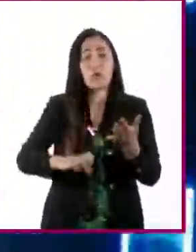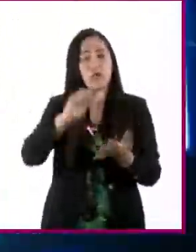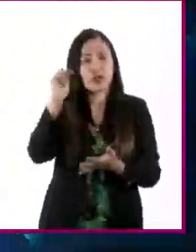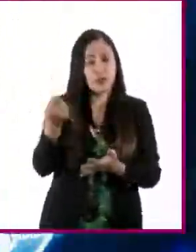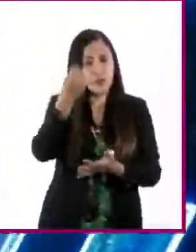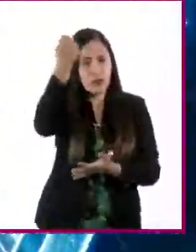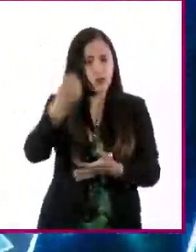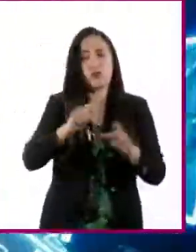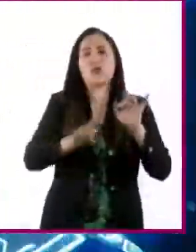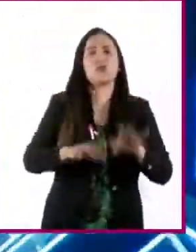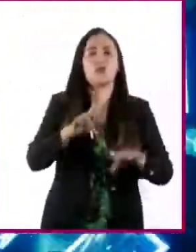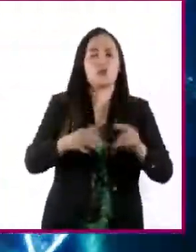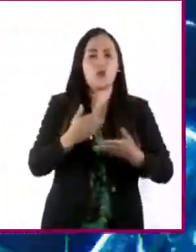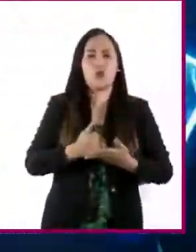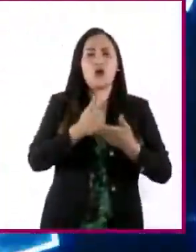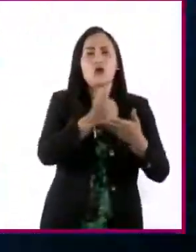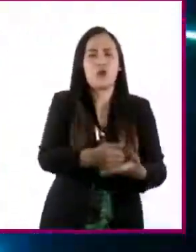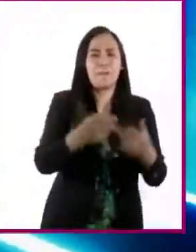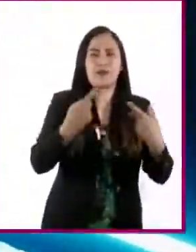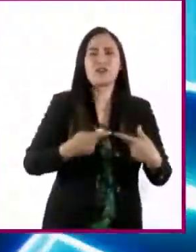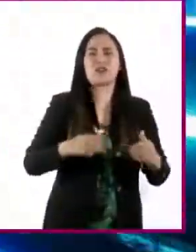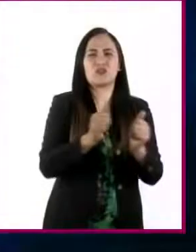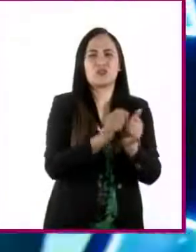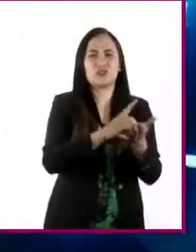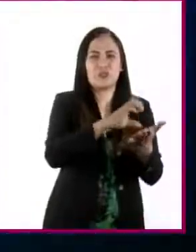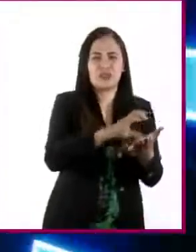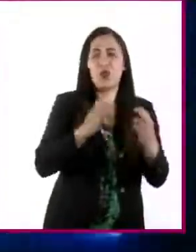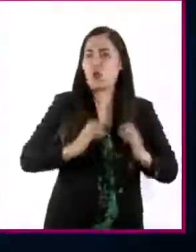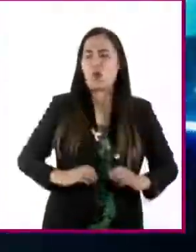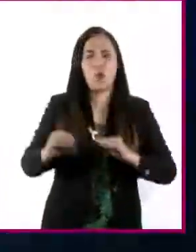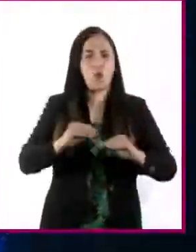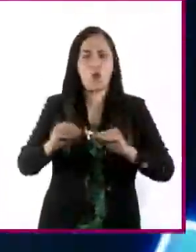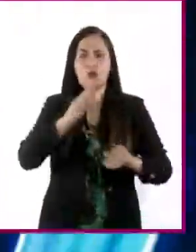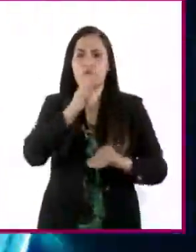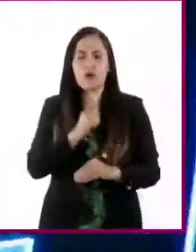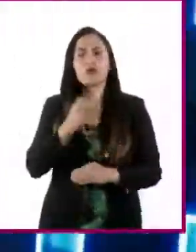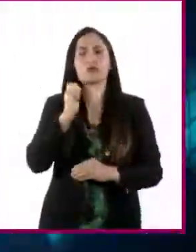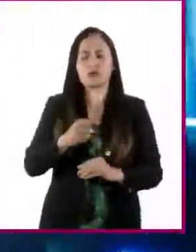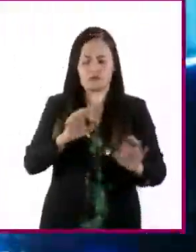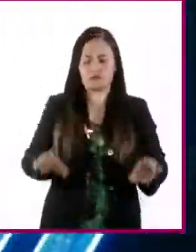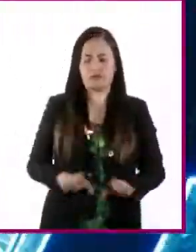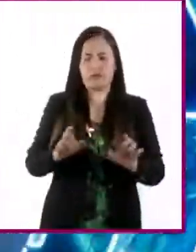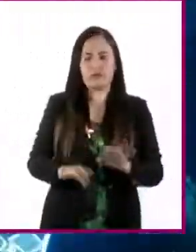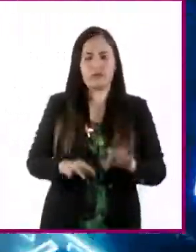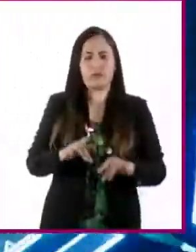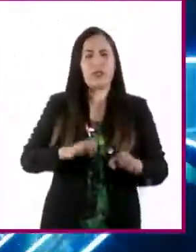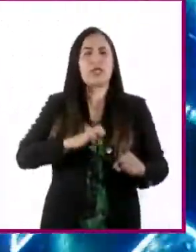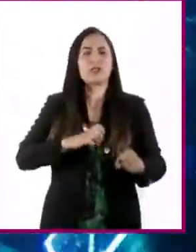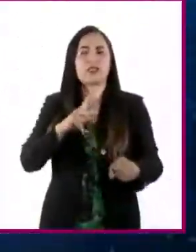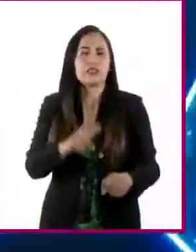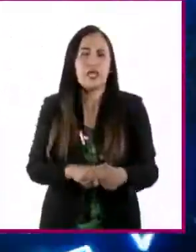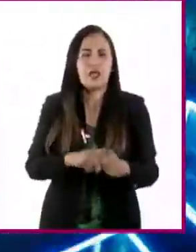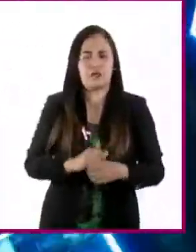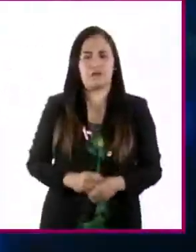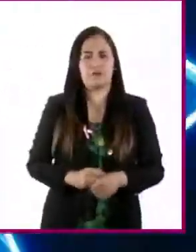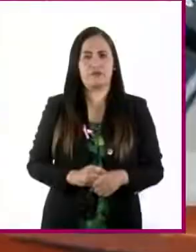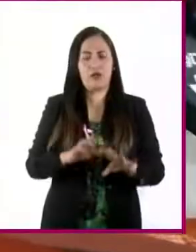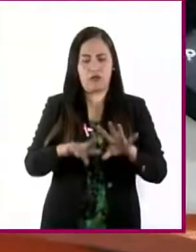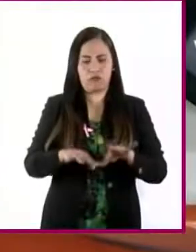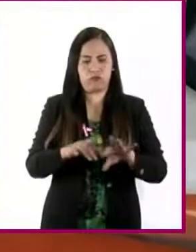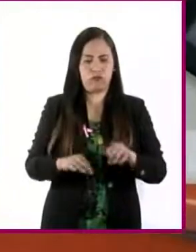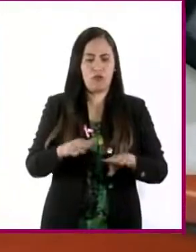y docentes que viven con alguna discapacidad. De hecho, es preciso comprender que todos y todas somos diferentes. Por